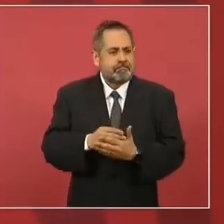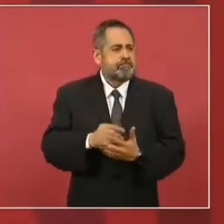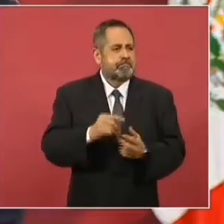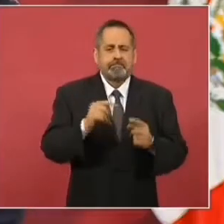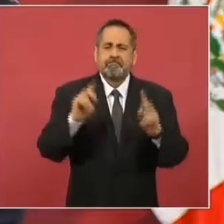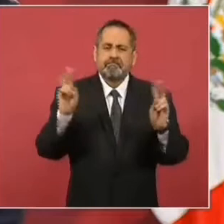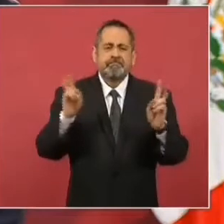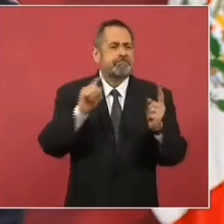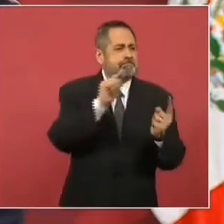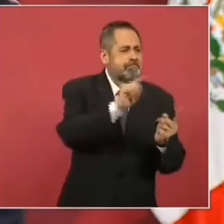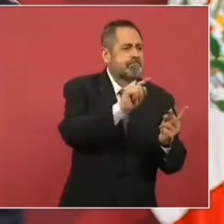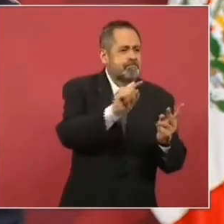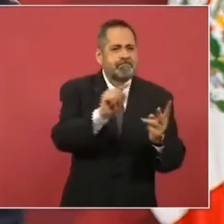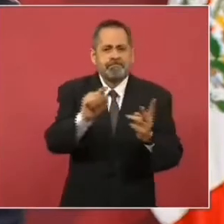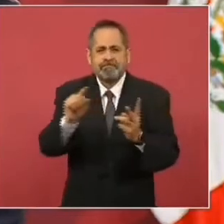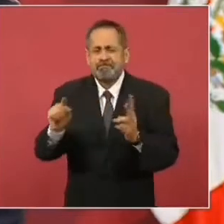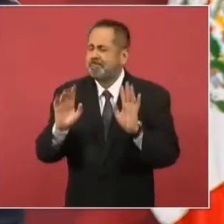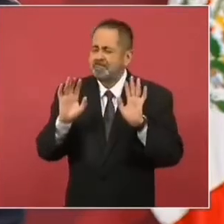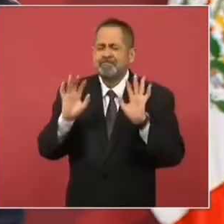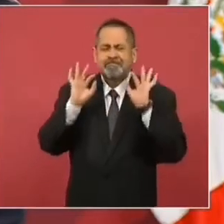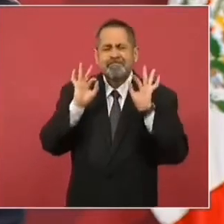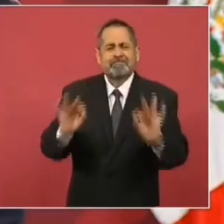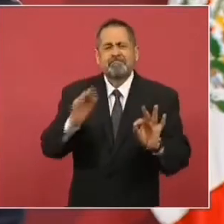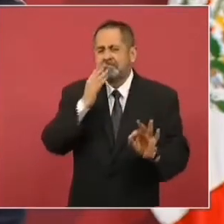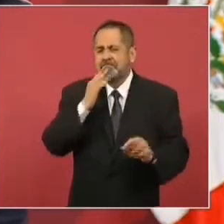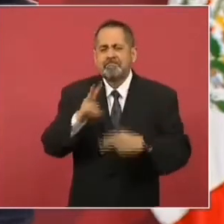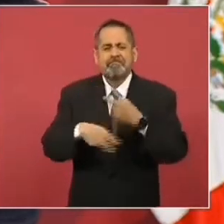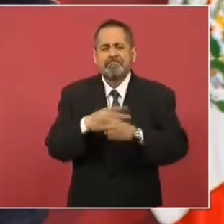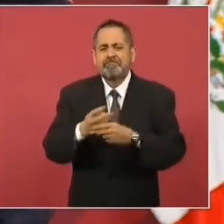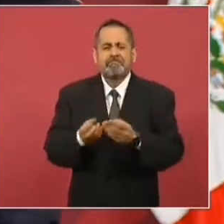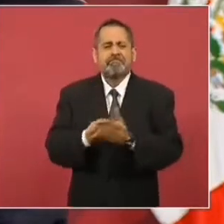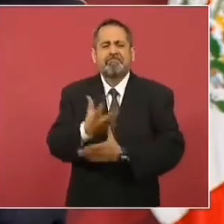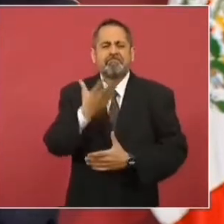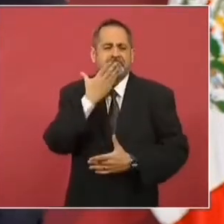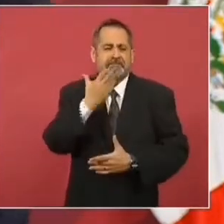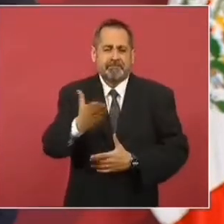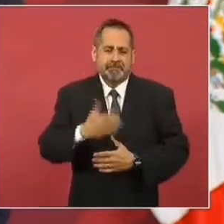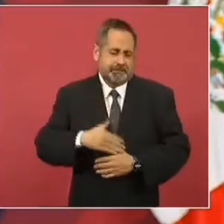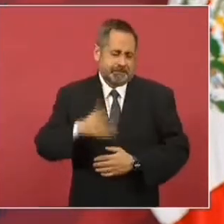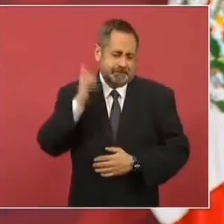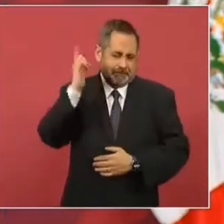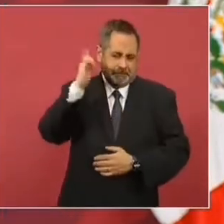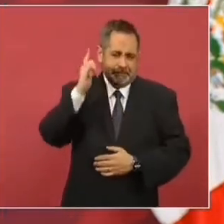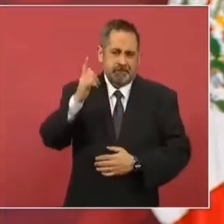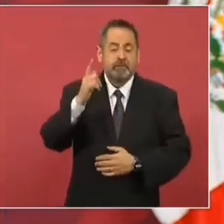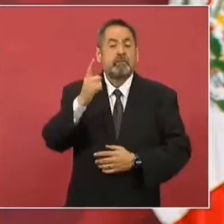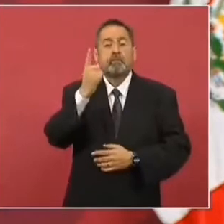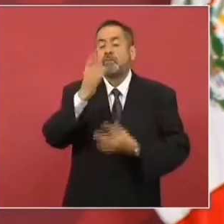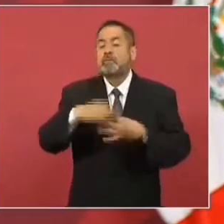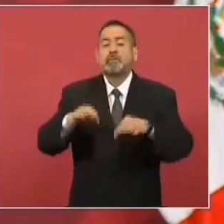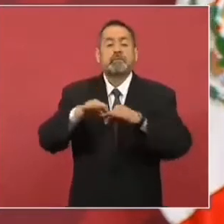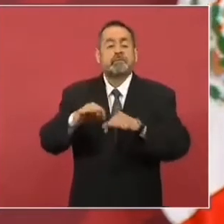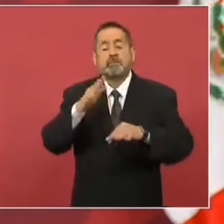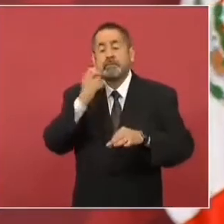la vida pública, sobre todo, y es lo que más deseamos, en salud,